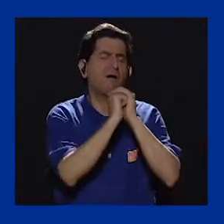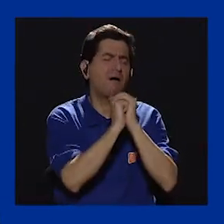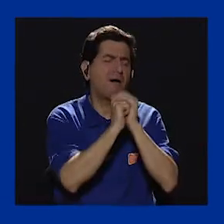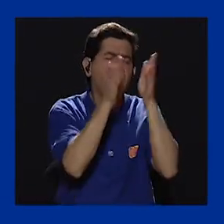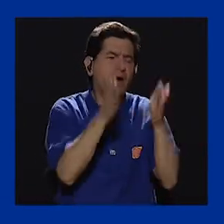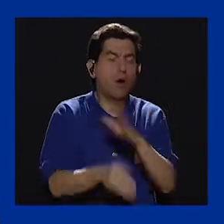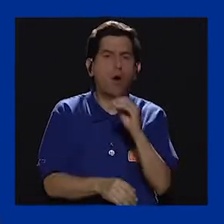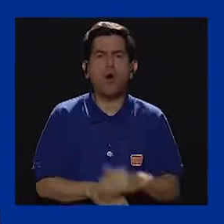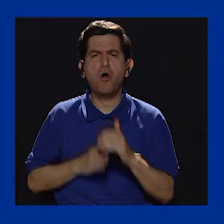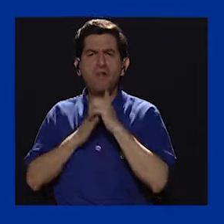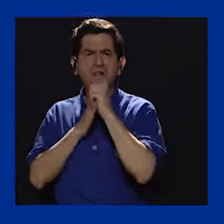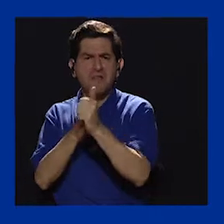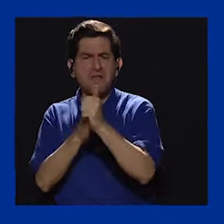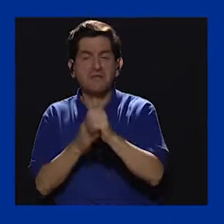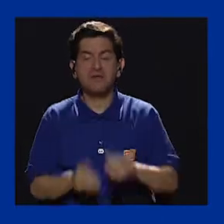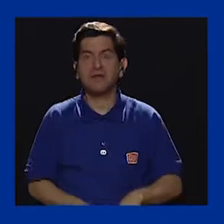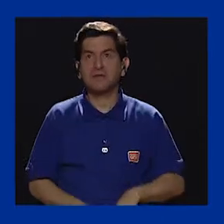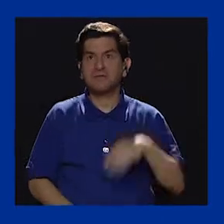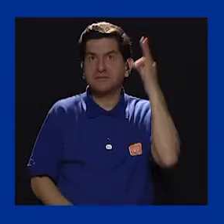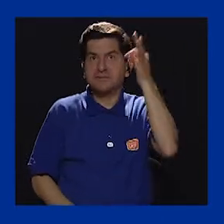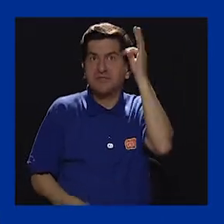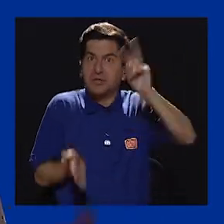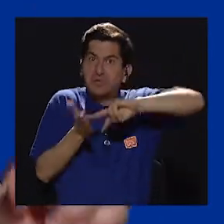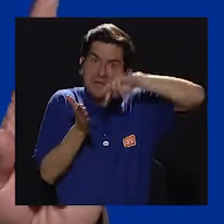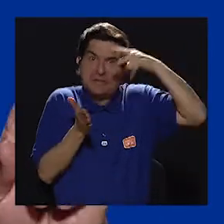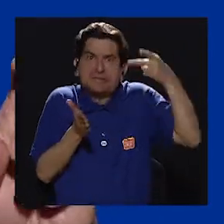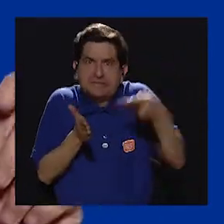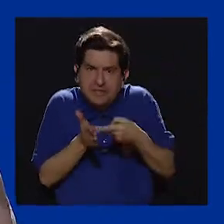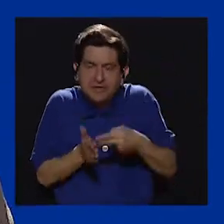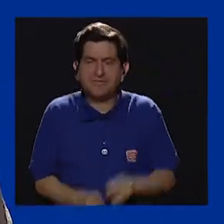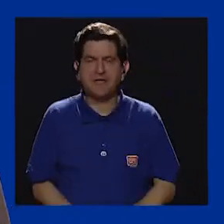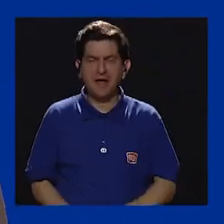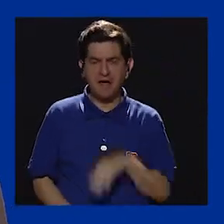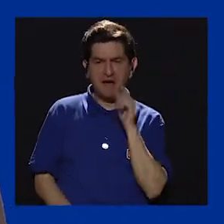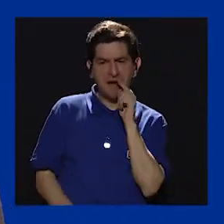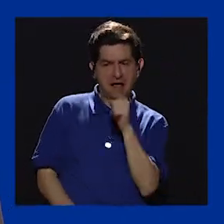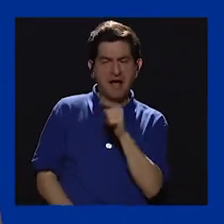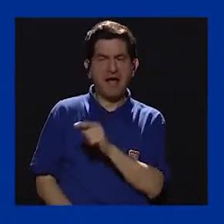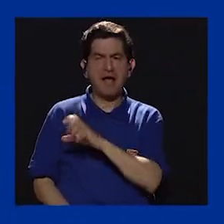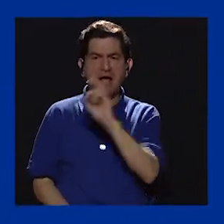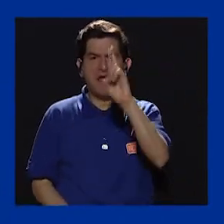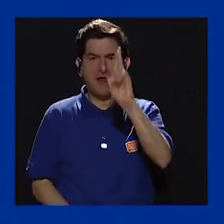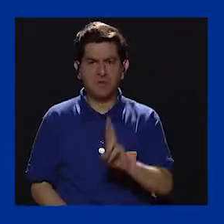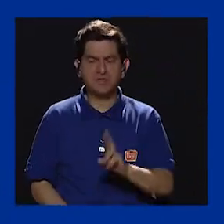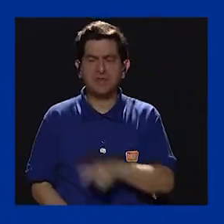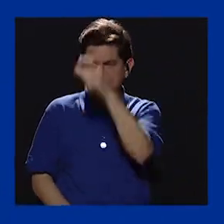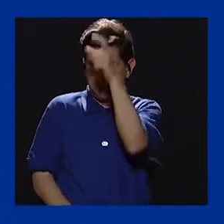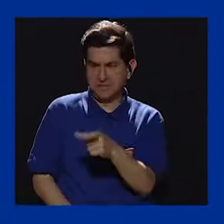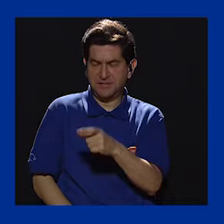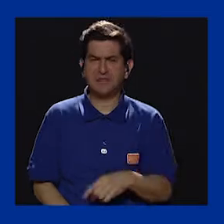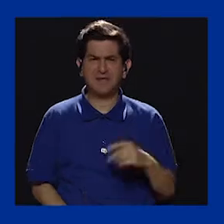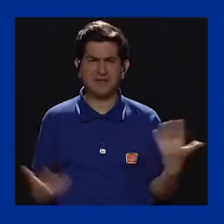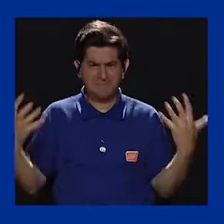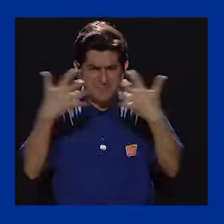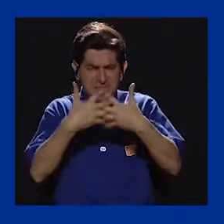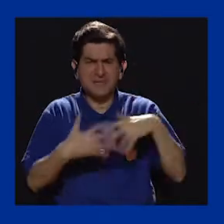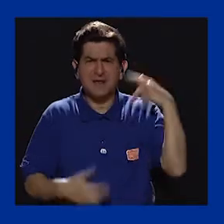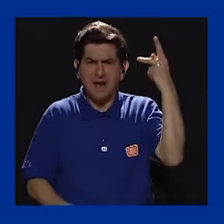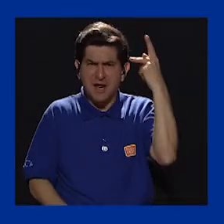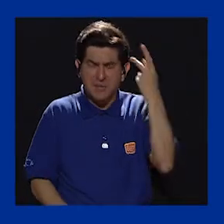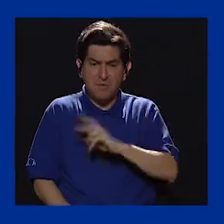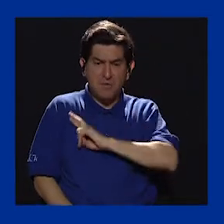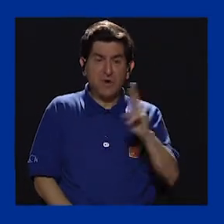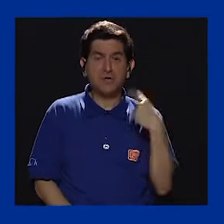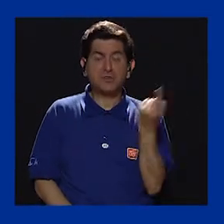y paladines de lo que en teoría significa el ser costarricense. Mezclar la política y la religión era el